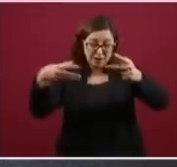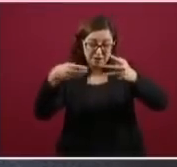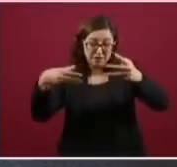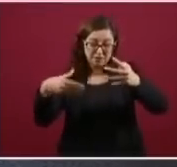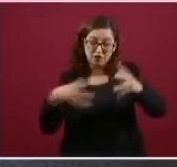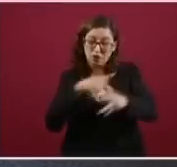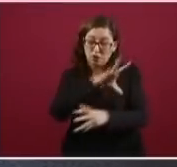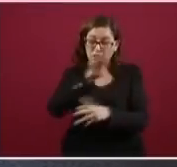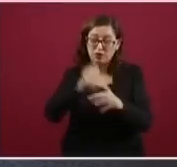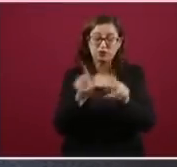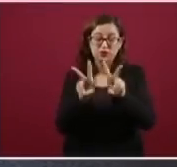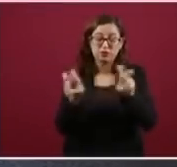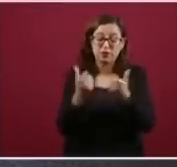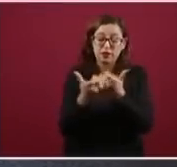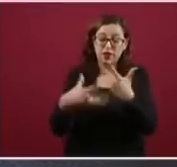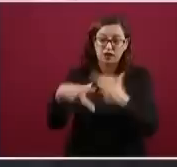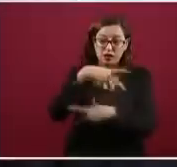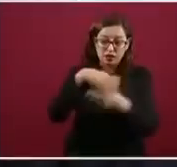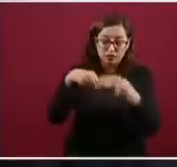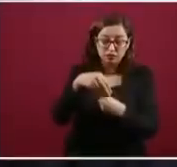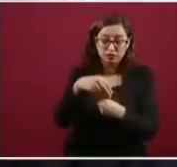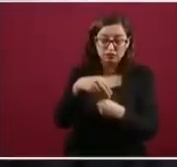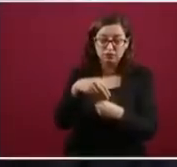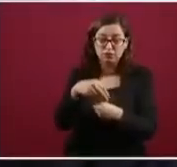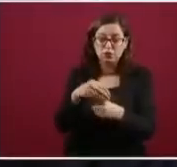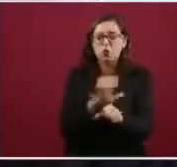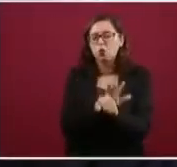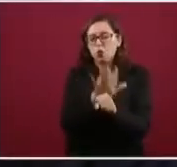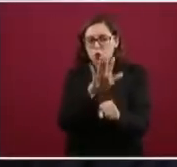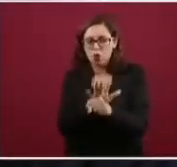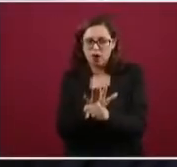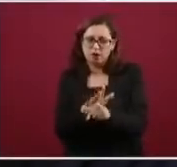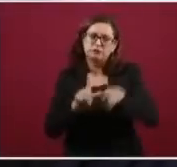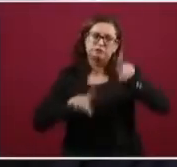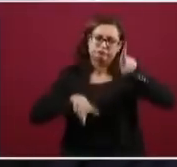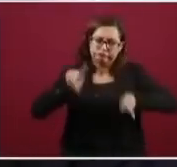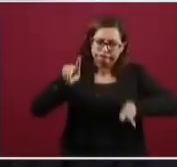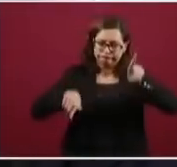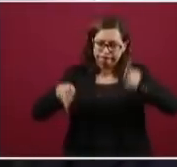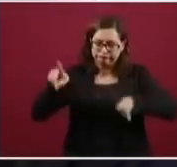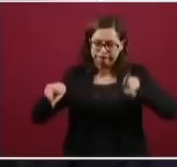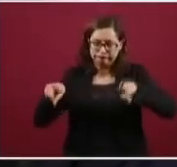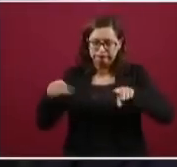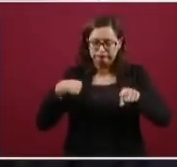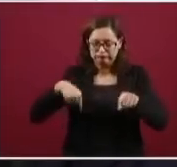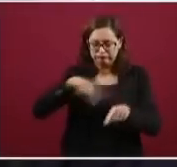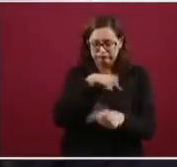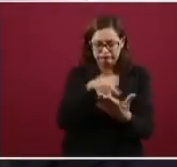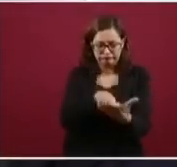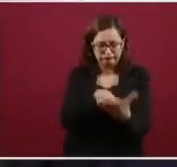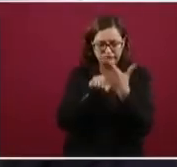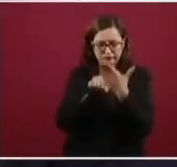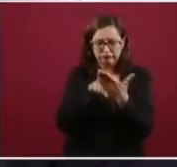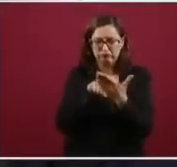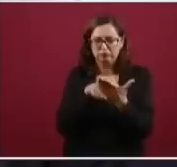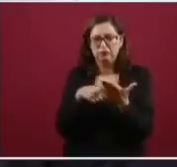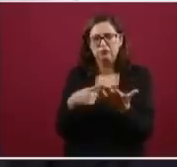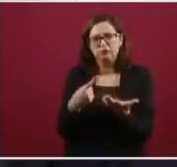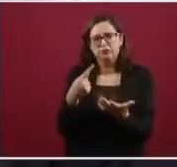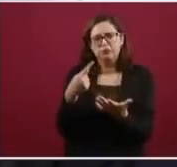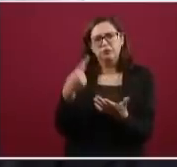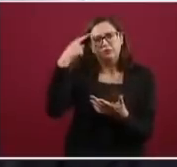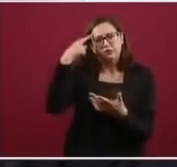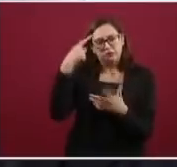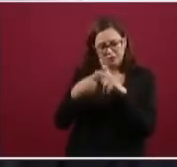las diferentes variables que aparecen en el marco macro son las que nos permiten son los que apoyan la memoria de